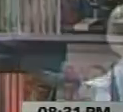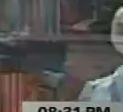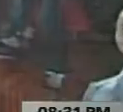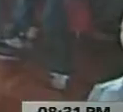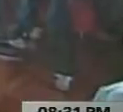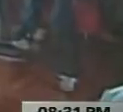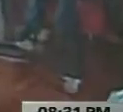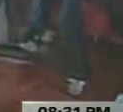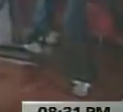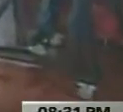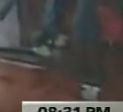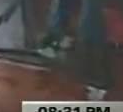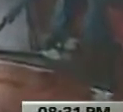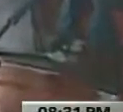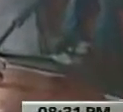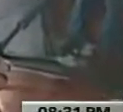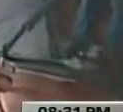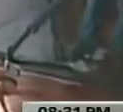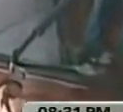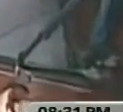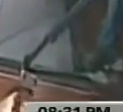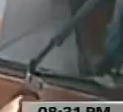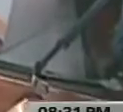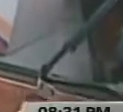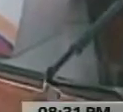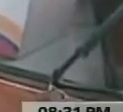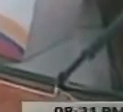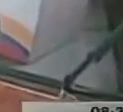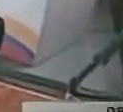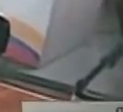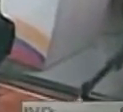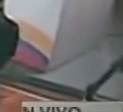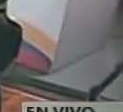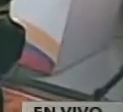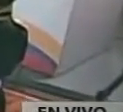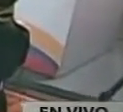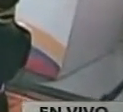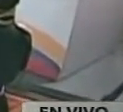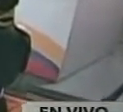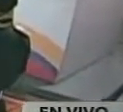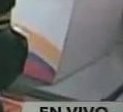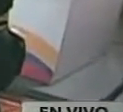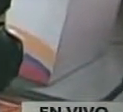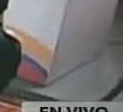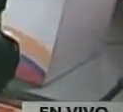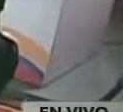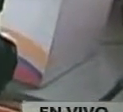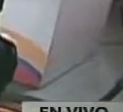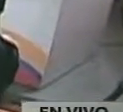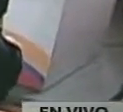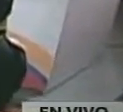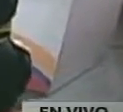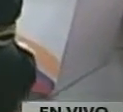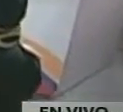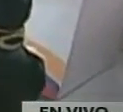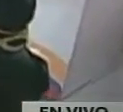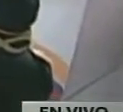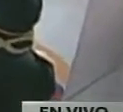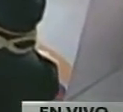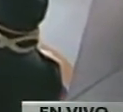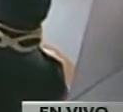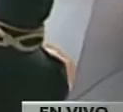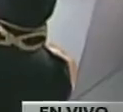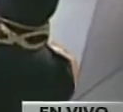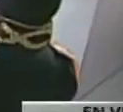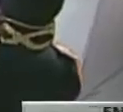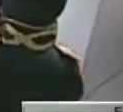Andes. Realmente parecían sacadas de una película de ciencia ficción, pero no es ciencia ficción, fue la realidad. Es lo que